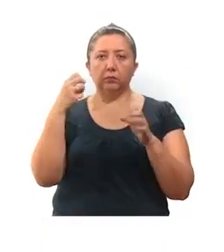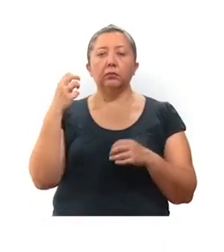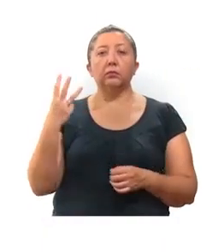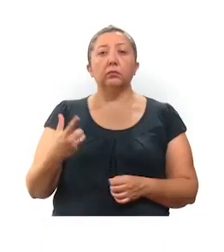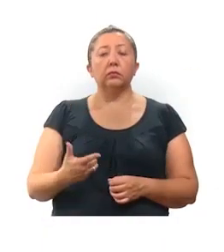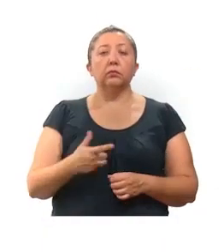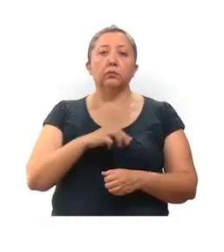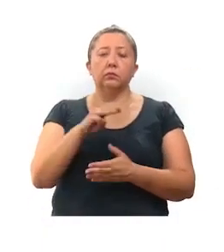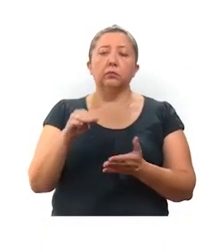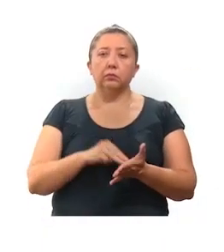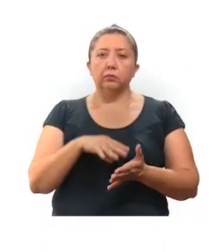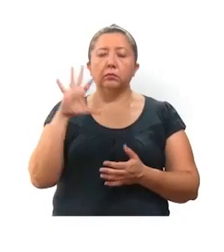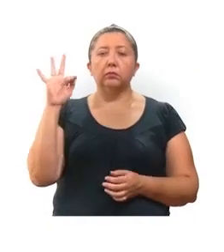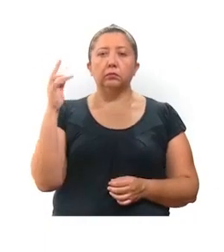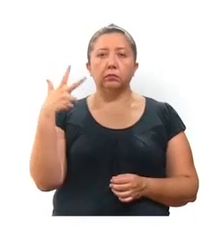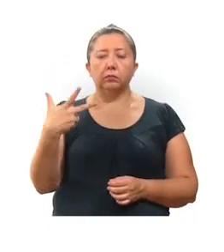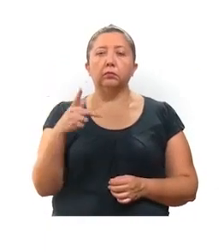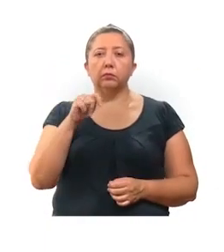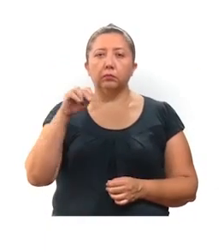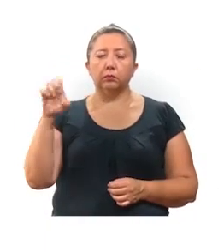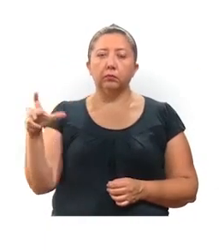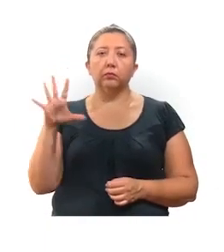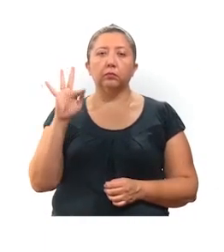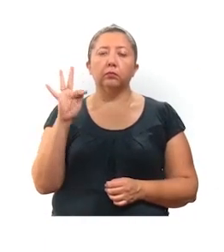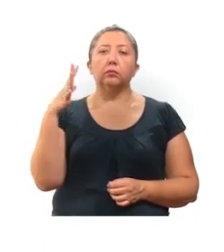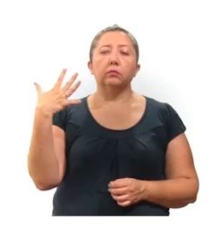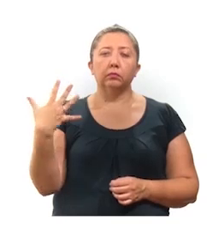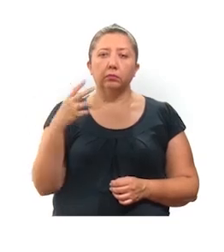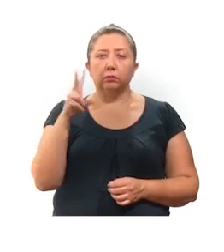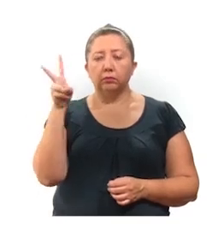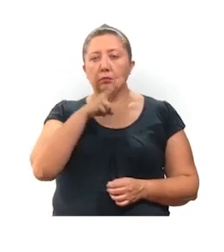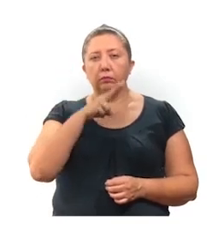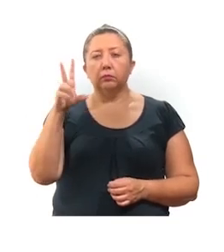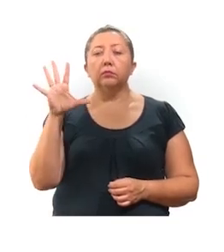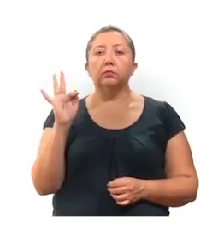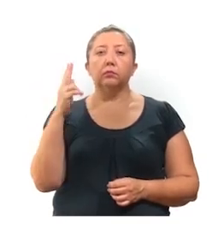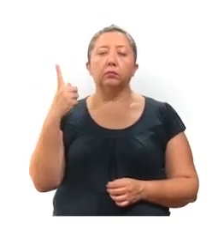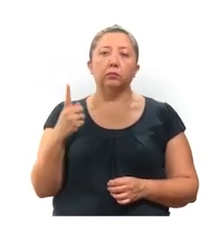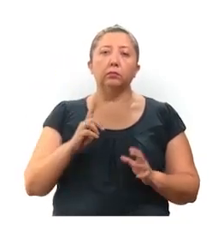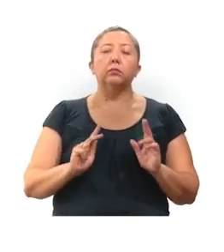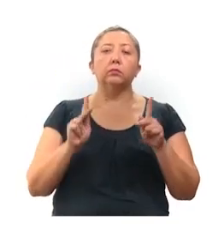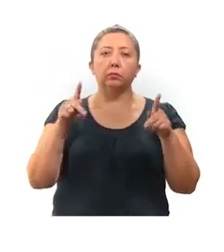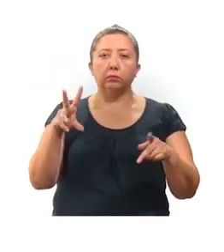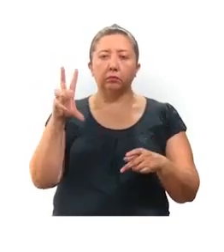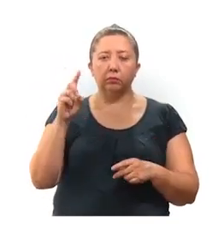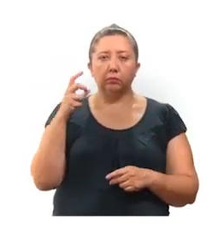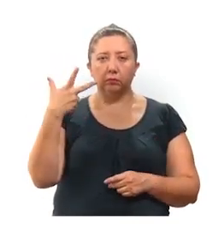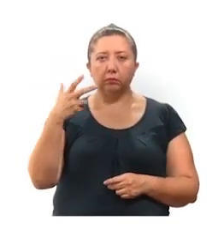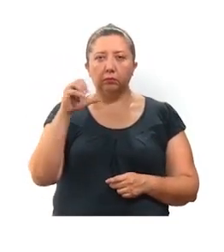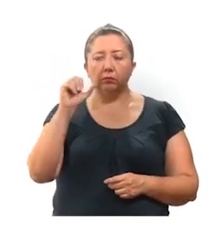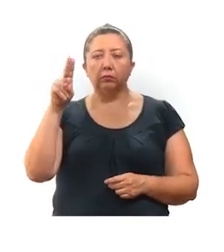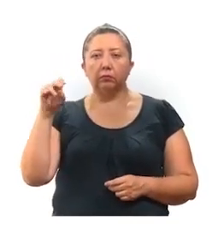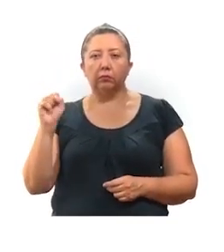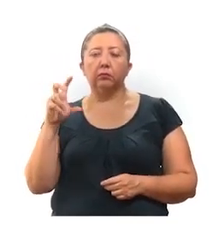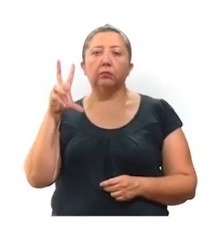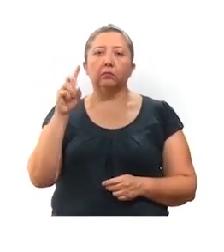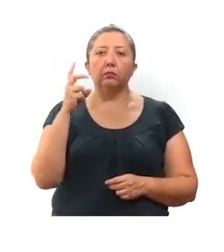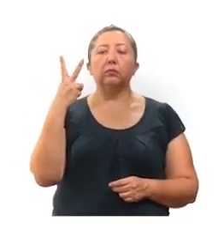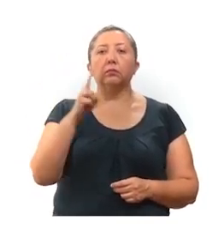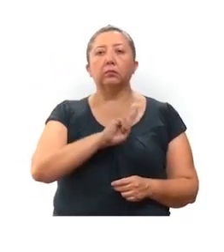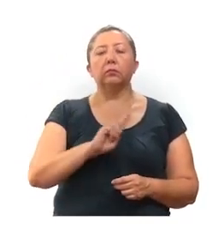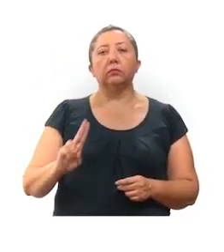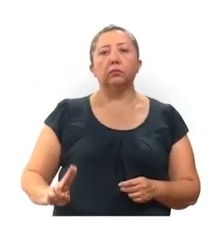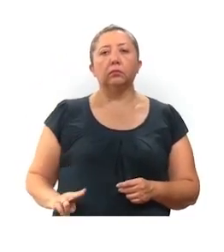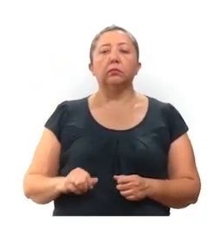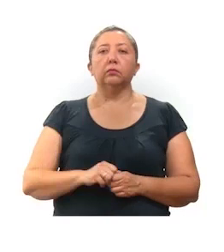en Mérida, 48 en Motul, 45 en Valladolid, 41 en Progreso, 38 en Acanqué, 32 en